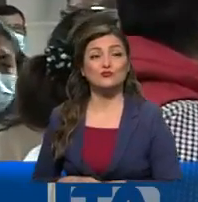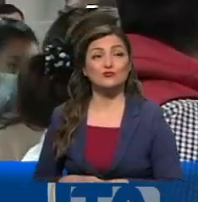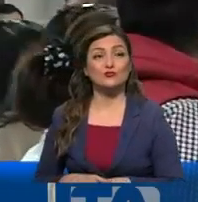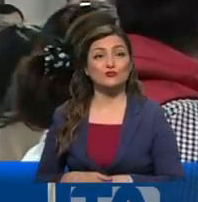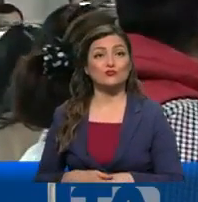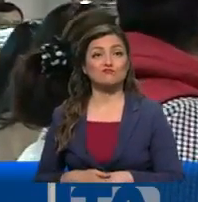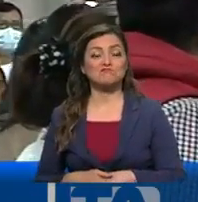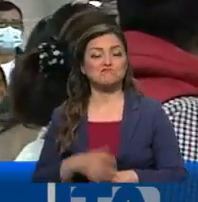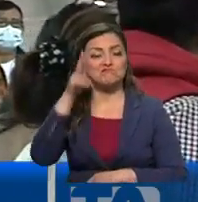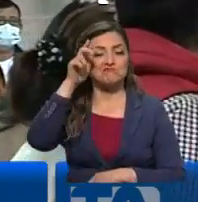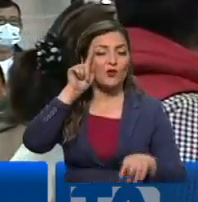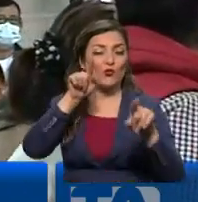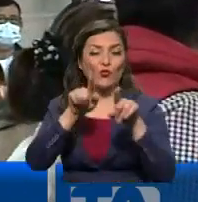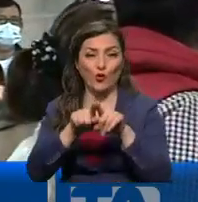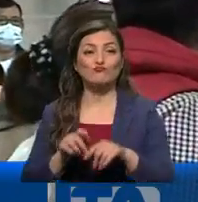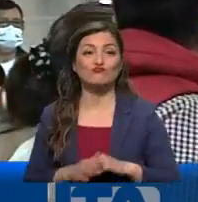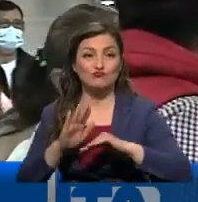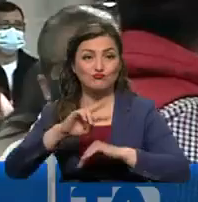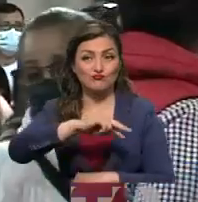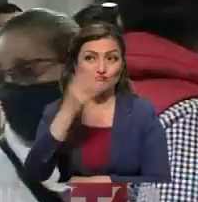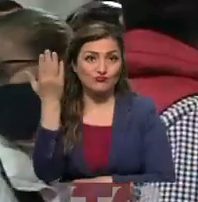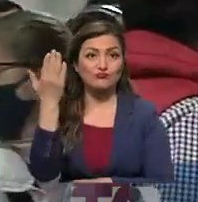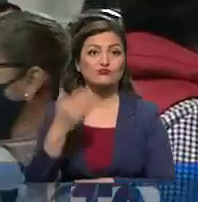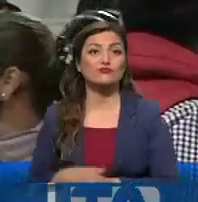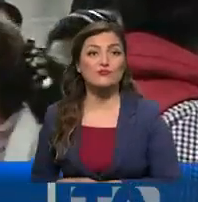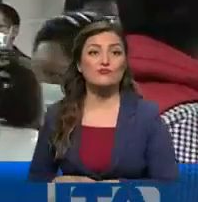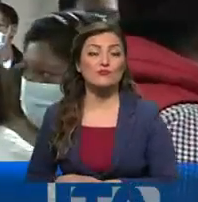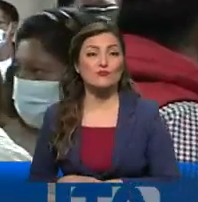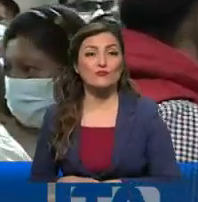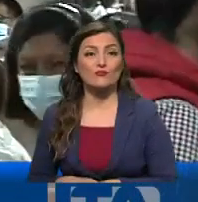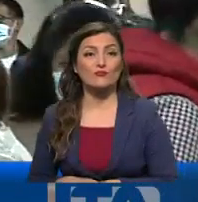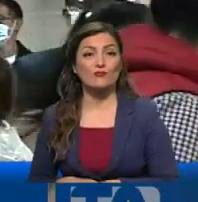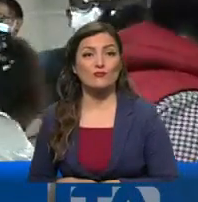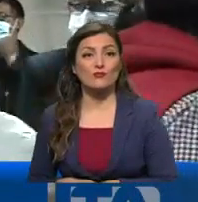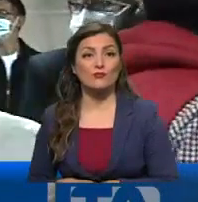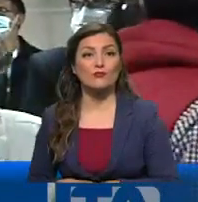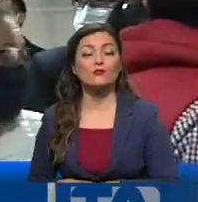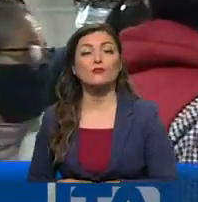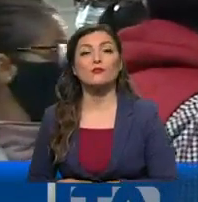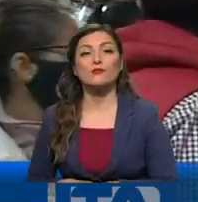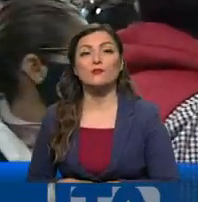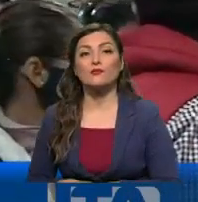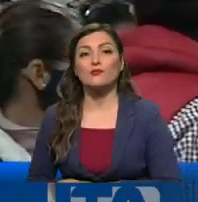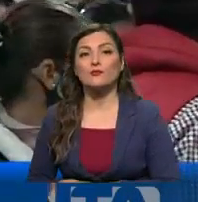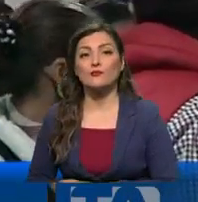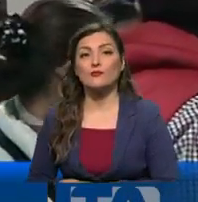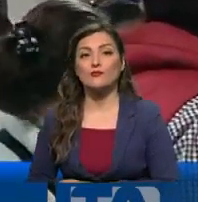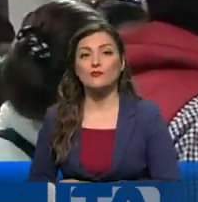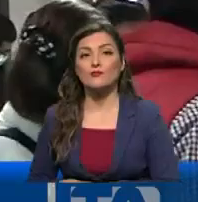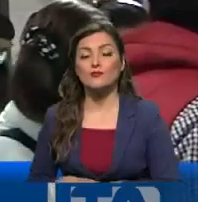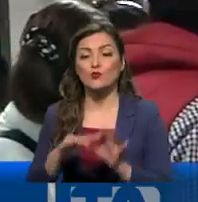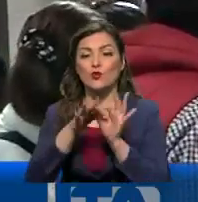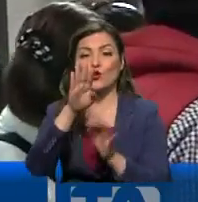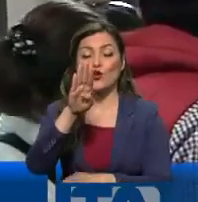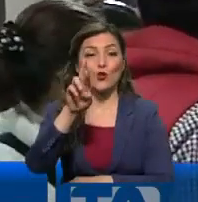que va a haber consensos y el día de hoy se va a nombrar a la vicealcaldesa. También creo que, y hay que mencionarlo, la compañera